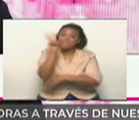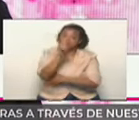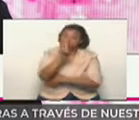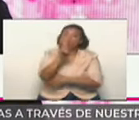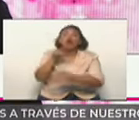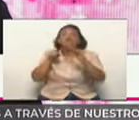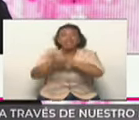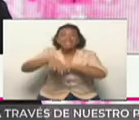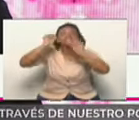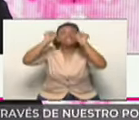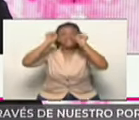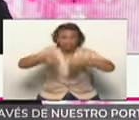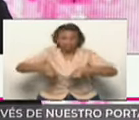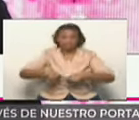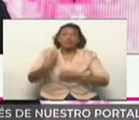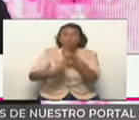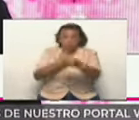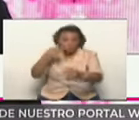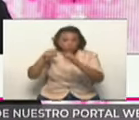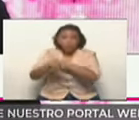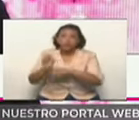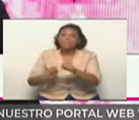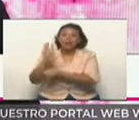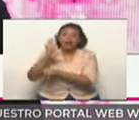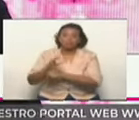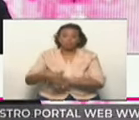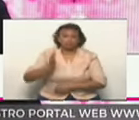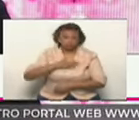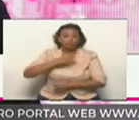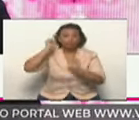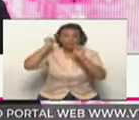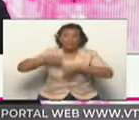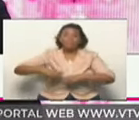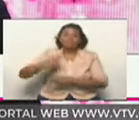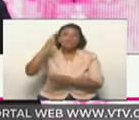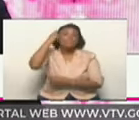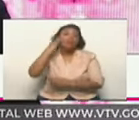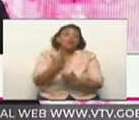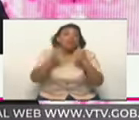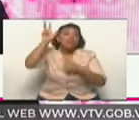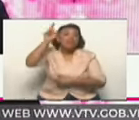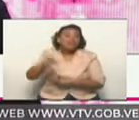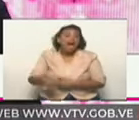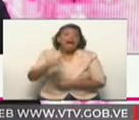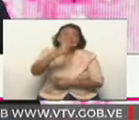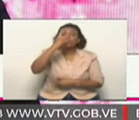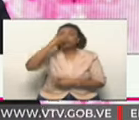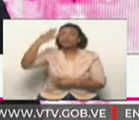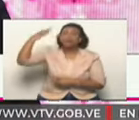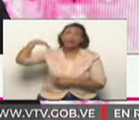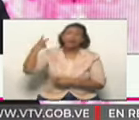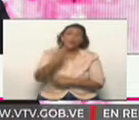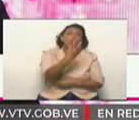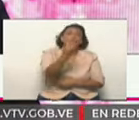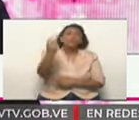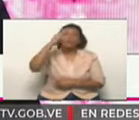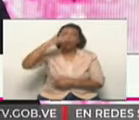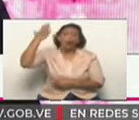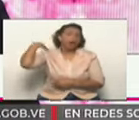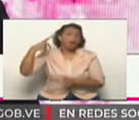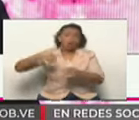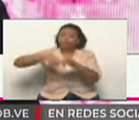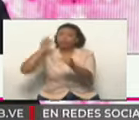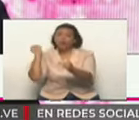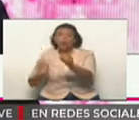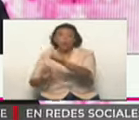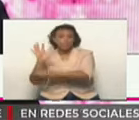pertenece a los BRICS con B alta de Bolívar, pero desde hace 200 años. A nosotros no nos va a sacar